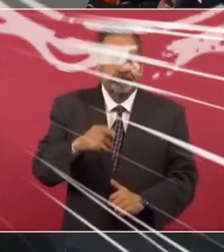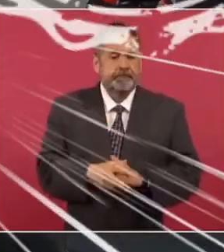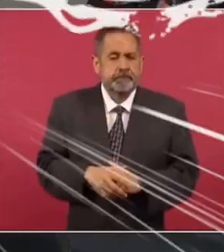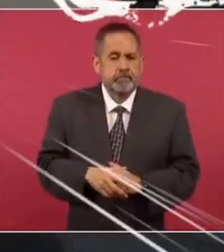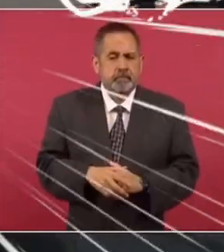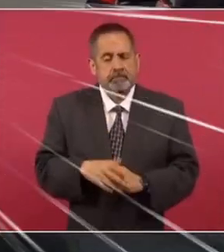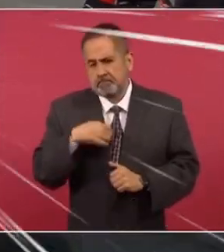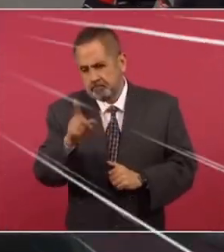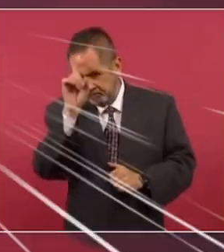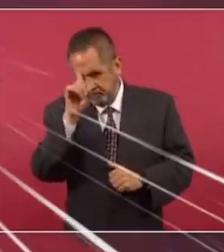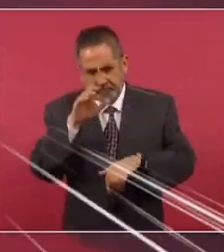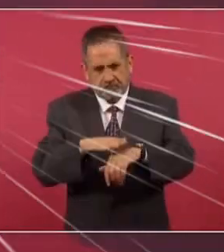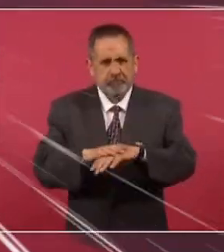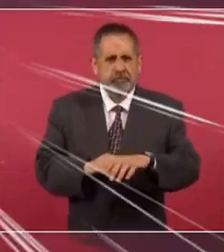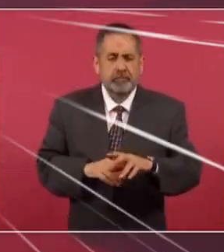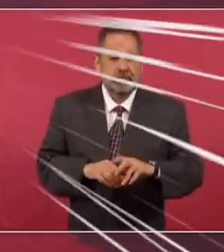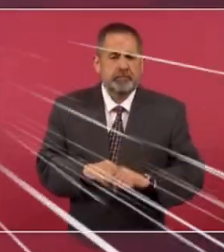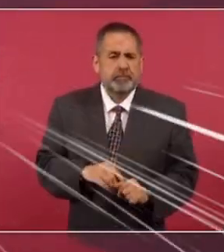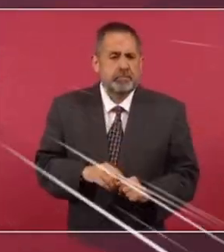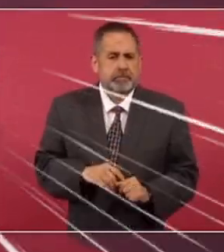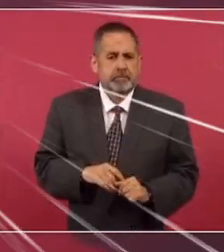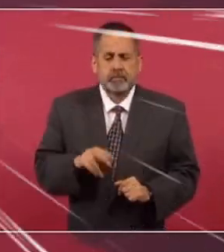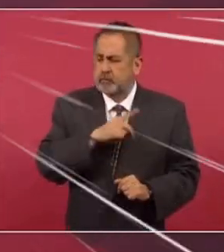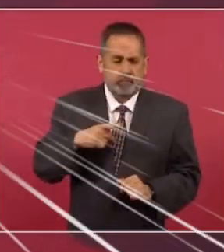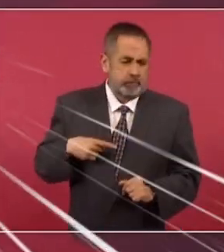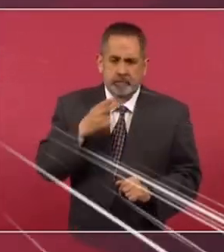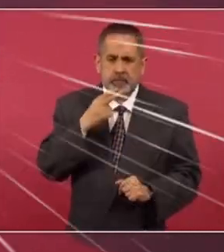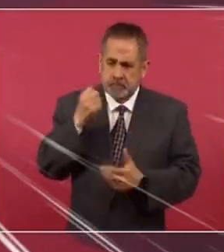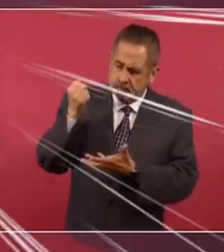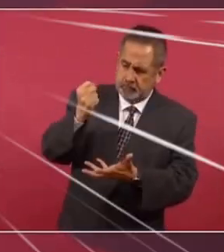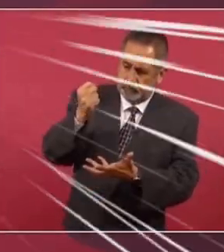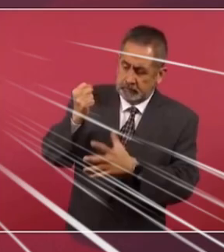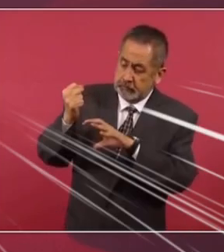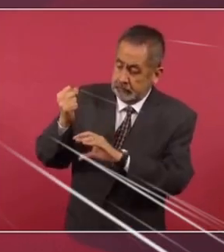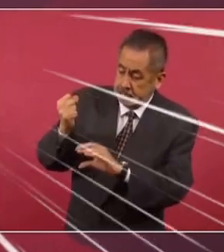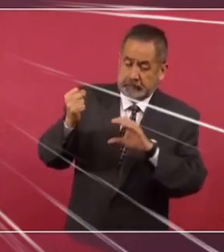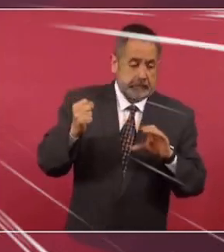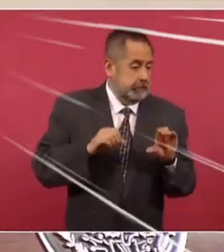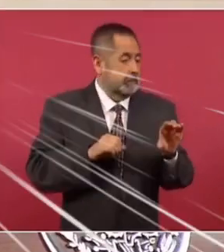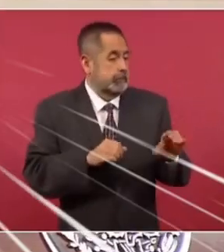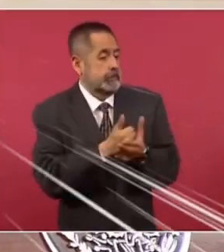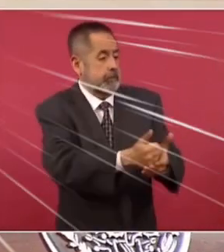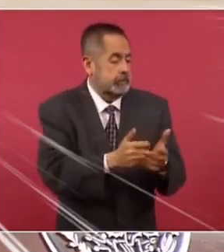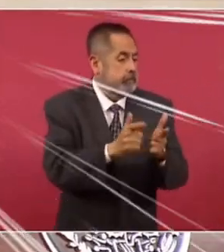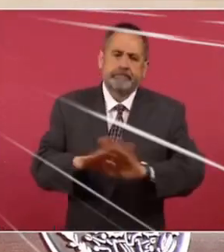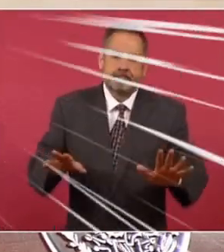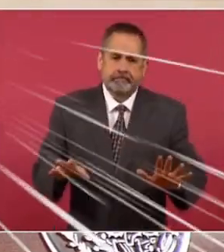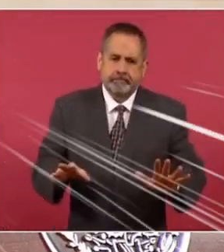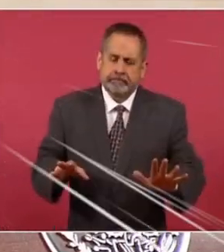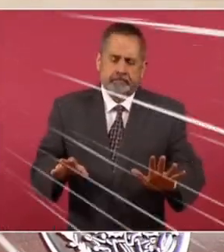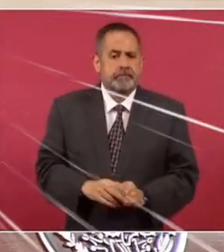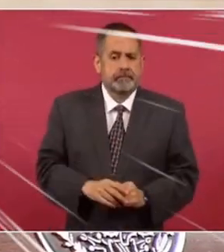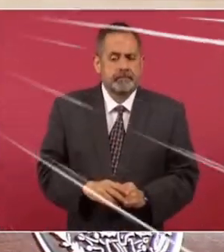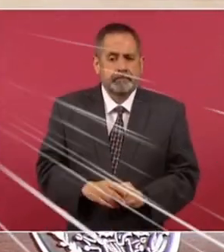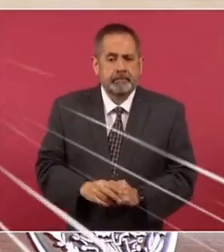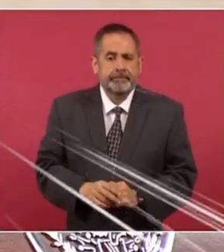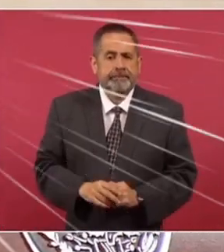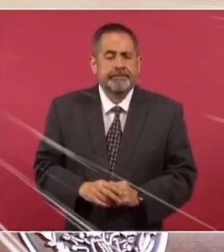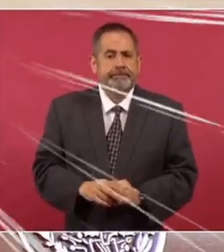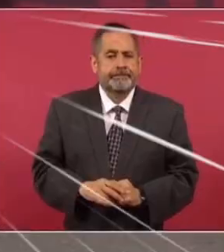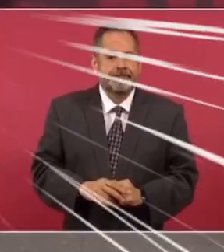La recomendación es que no se utilice dinero del presupuesto para favorecer a ningún partido, a ningún candidato. Que